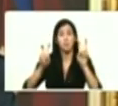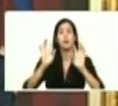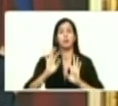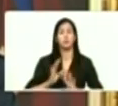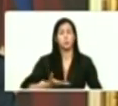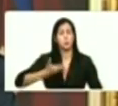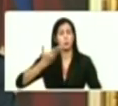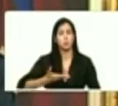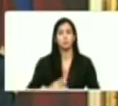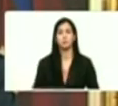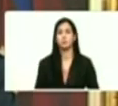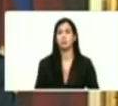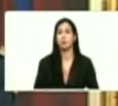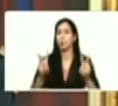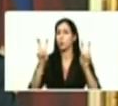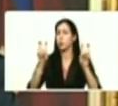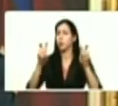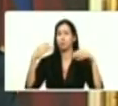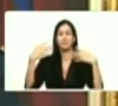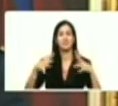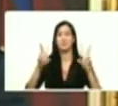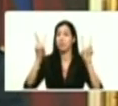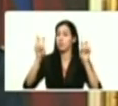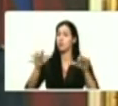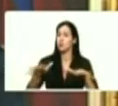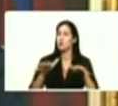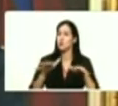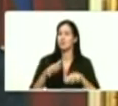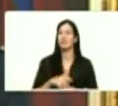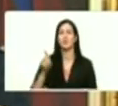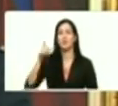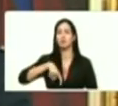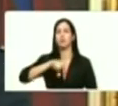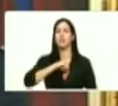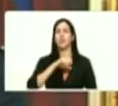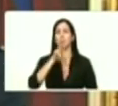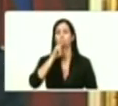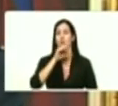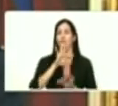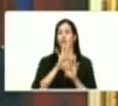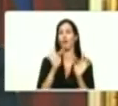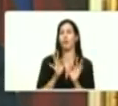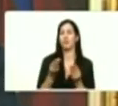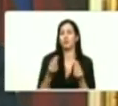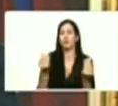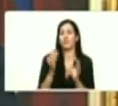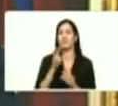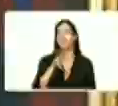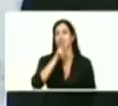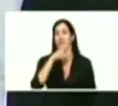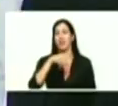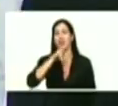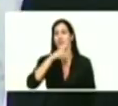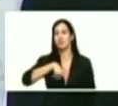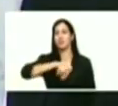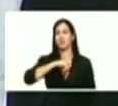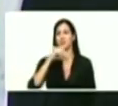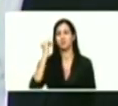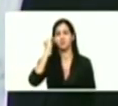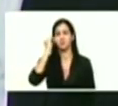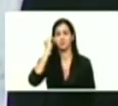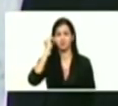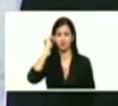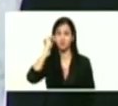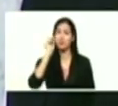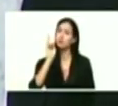Miriana y en España un temazo ¿no? en Antena 3 es increíble mire yo le voy a decir yo veo